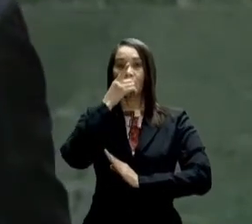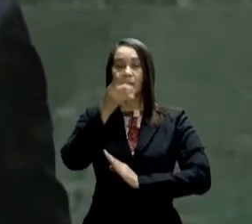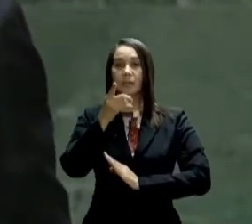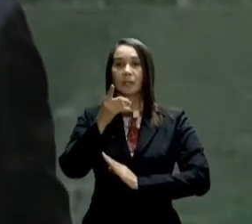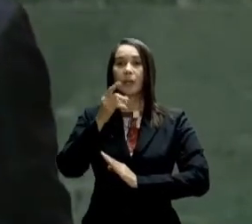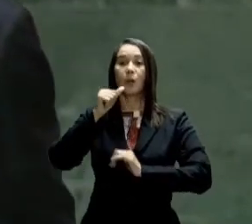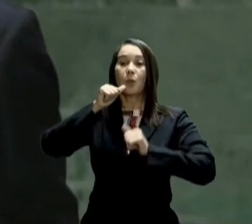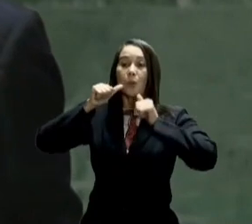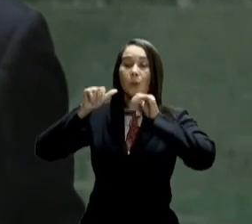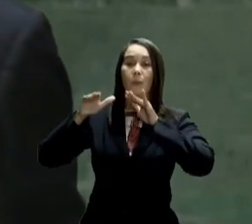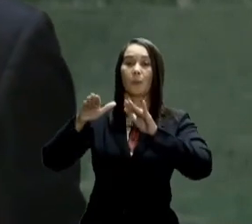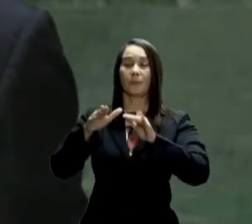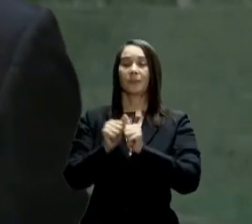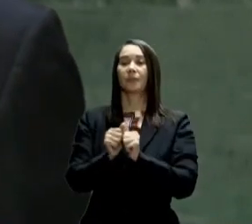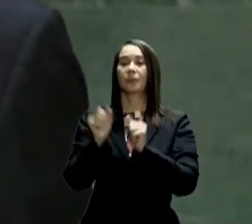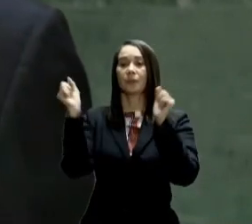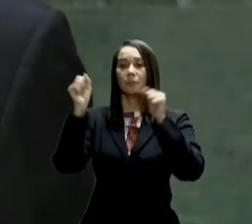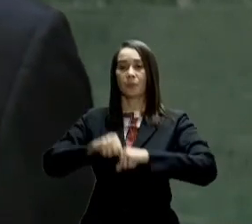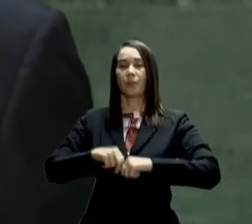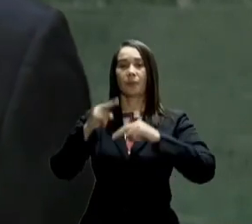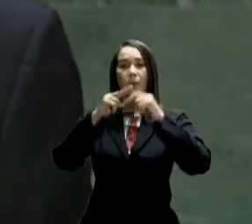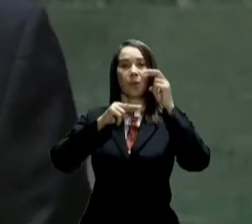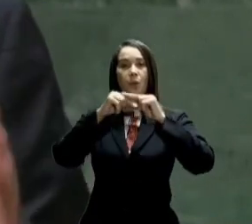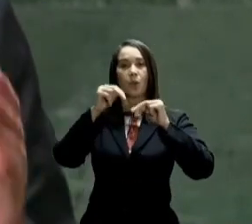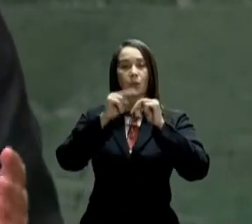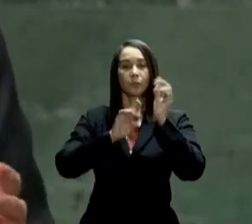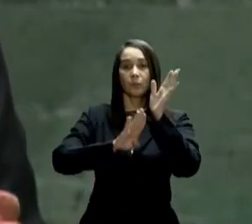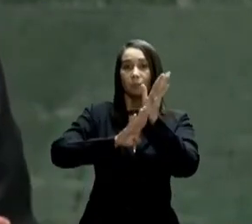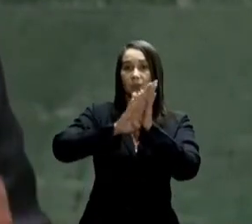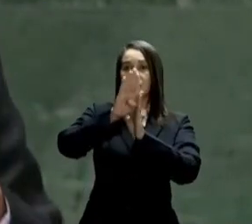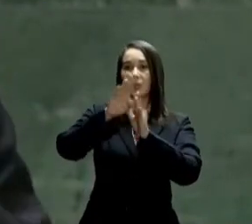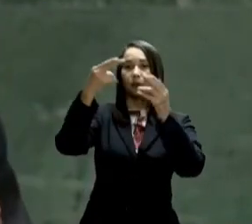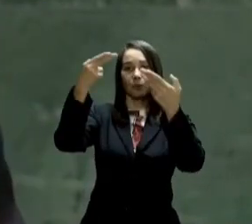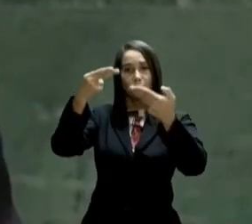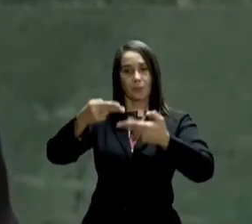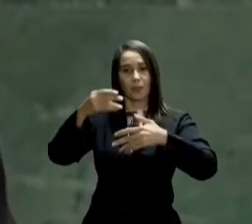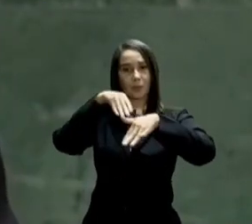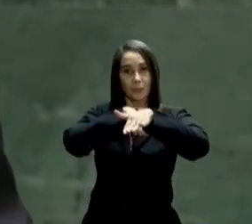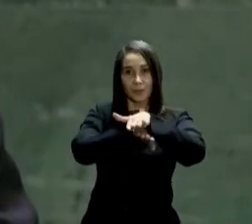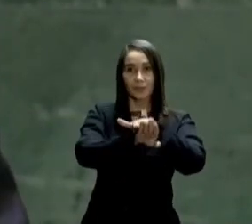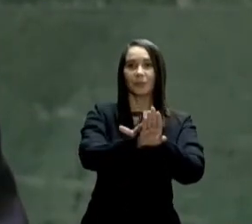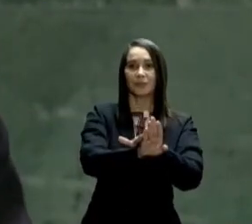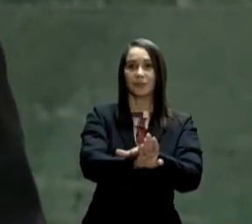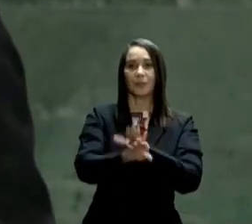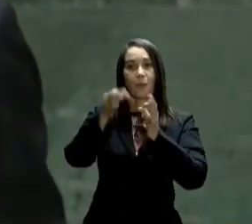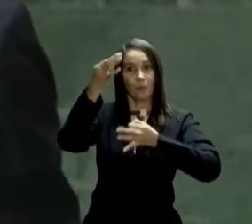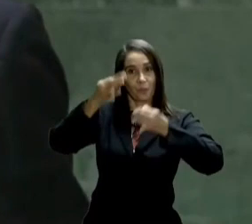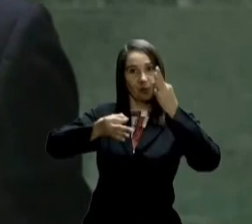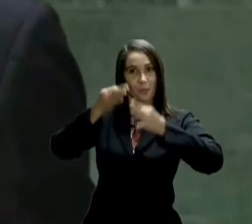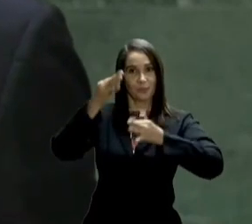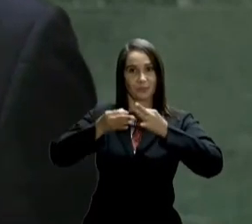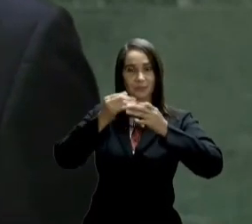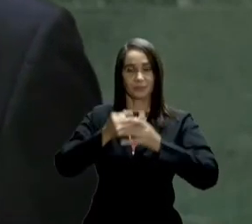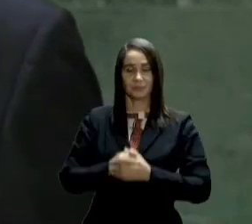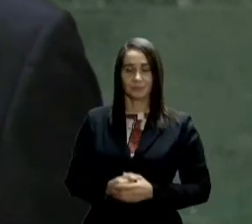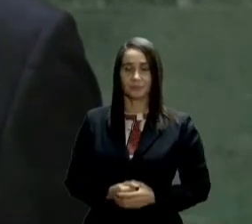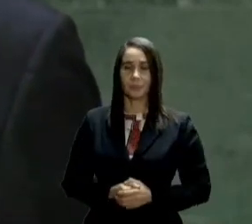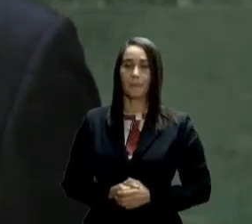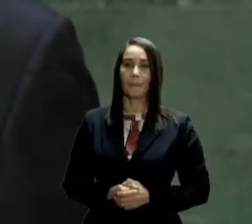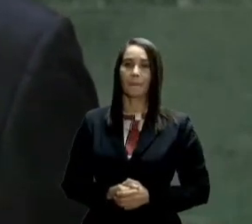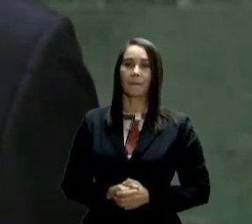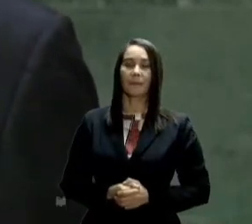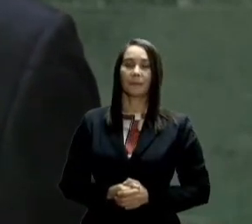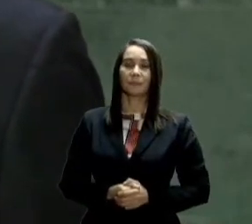firme compromiso de que podamos construir un modelo de desarrollo humano, inclusivo, justo y sostenible.